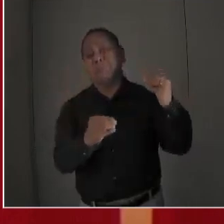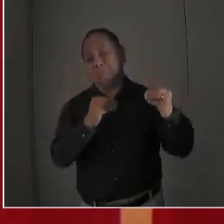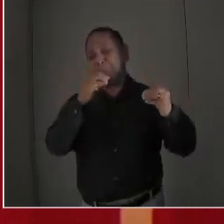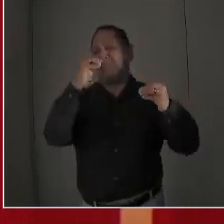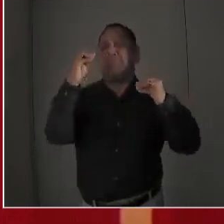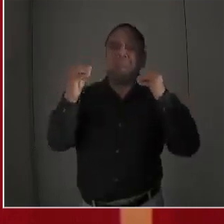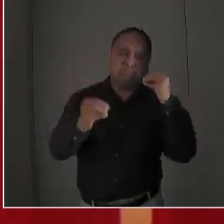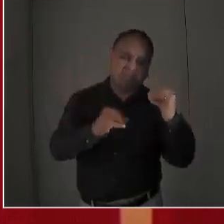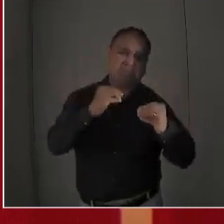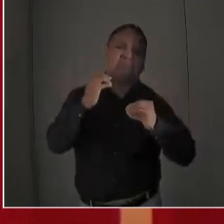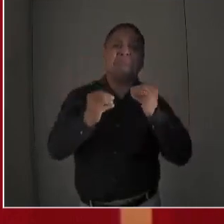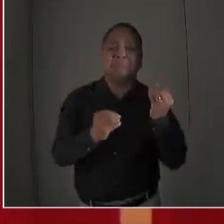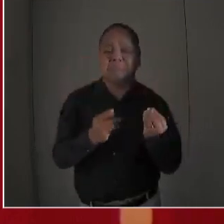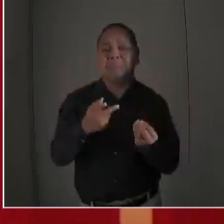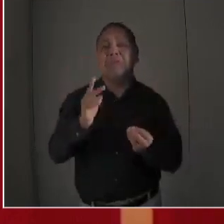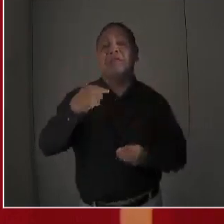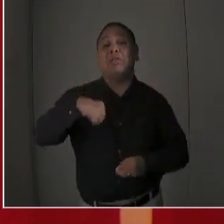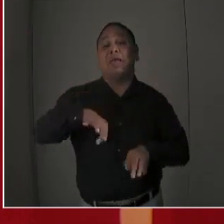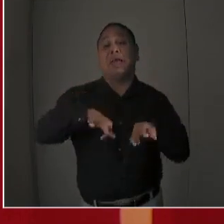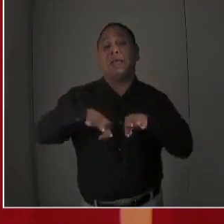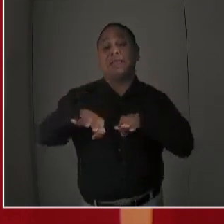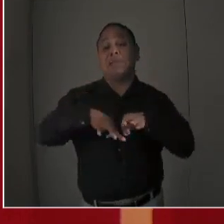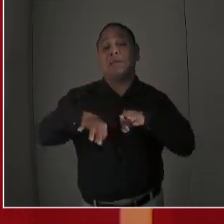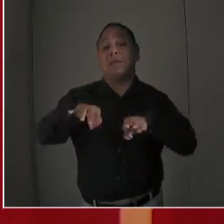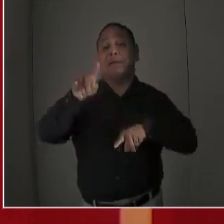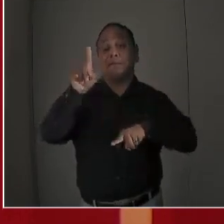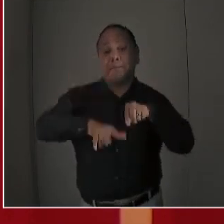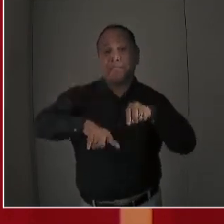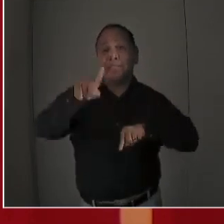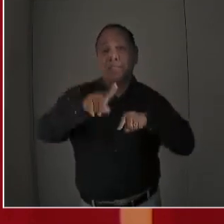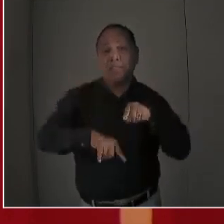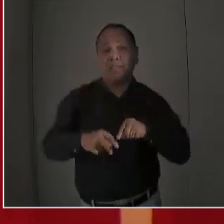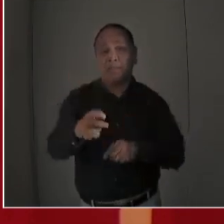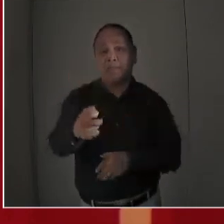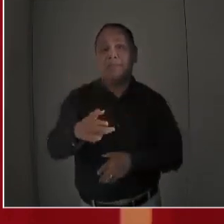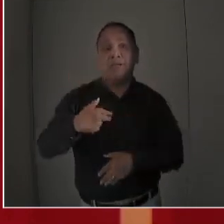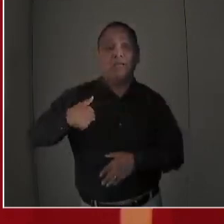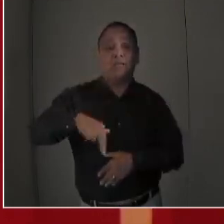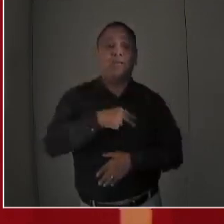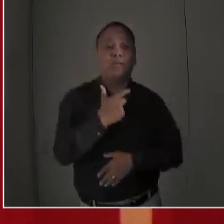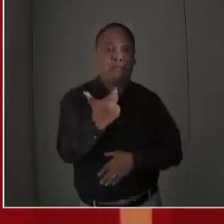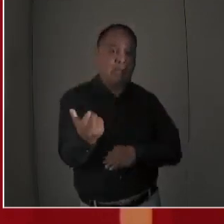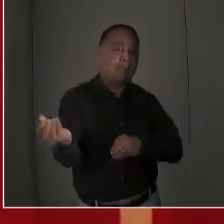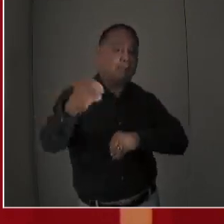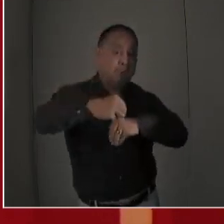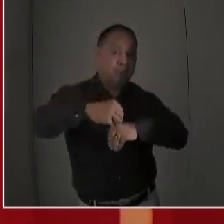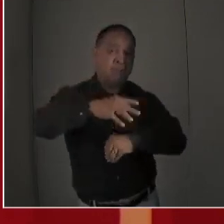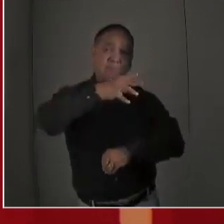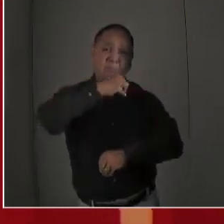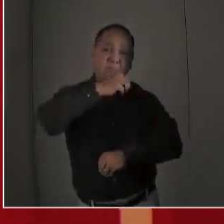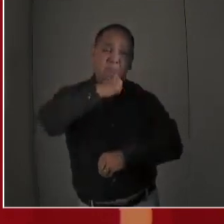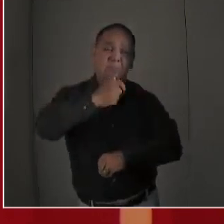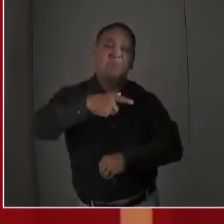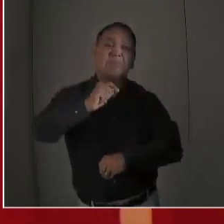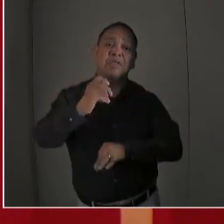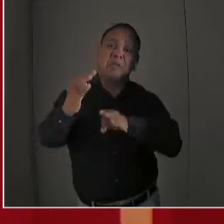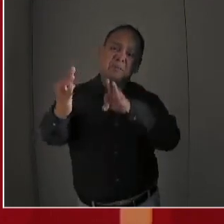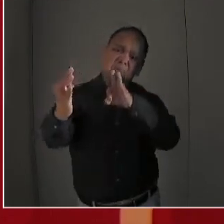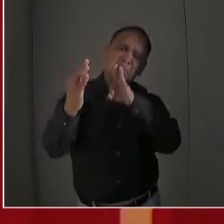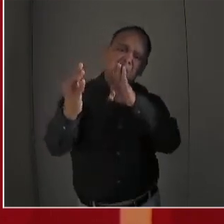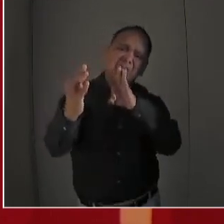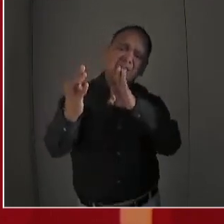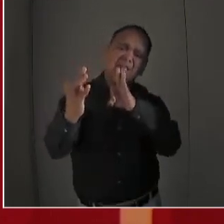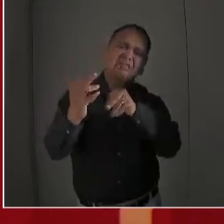laboral y íbamos a perder empleos, que no se podía aumentar el salario mínimo. ¿Y quiénes defendieron esa